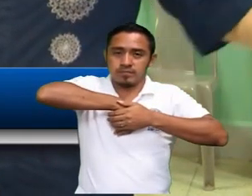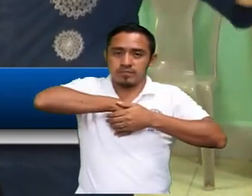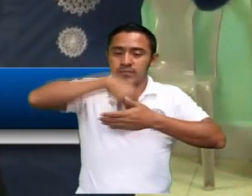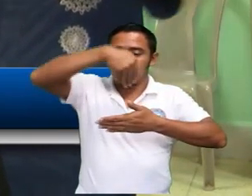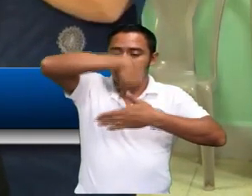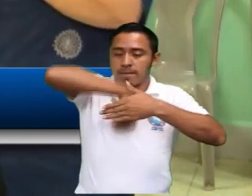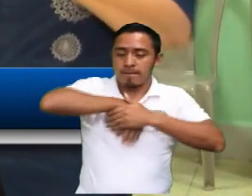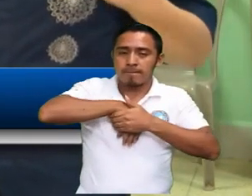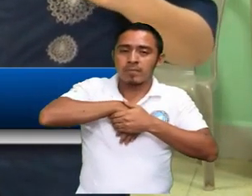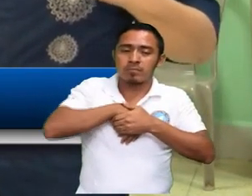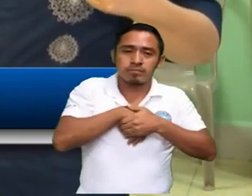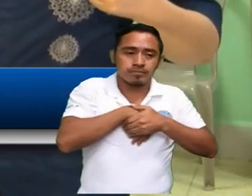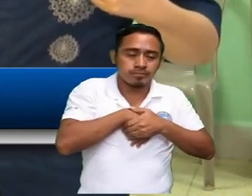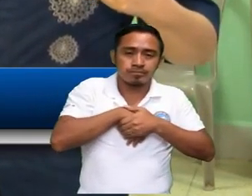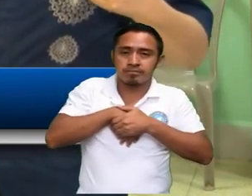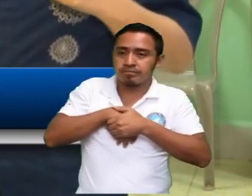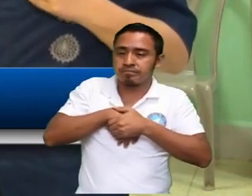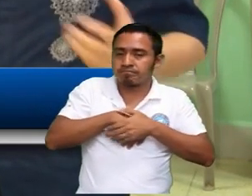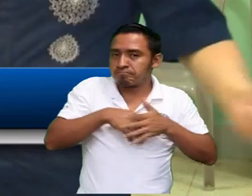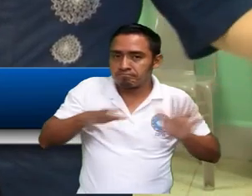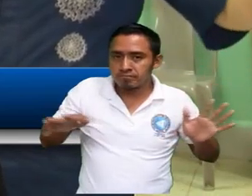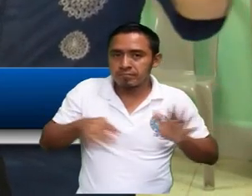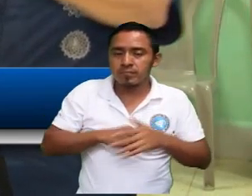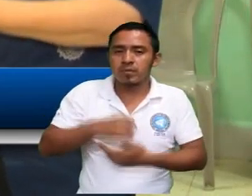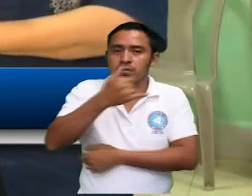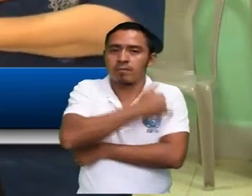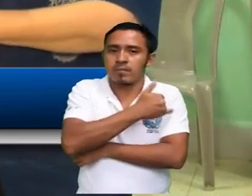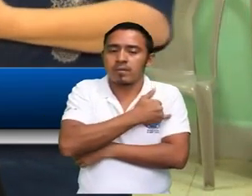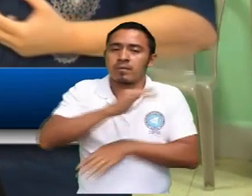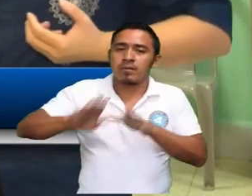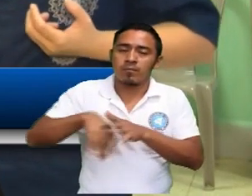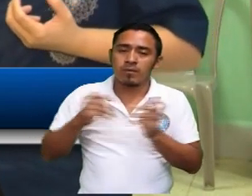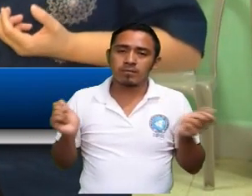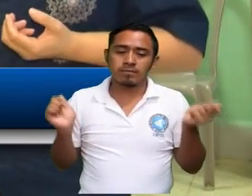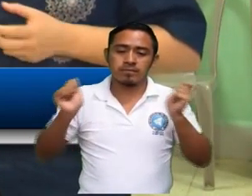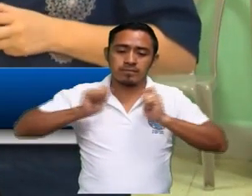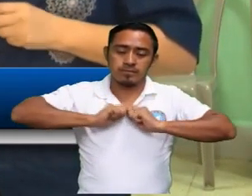y después, como si está en el hospital, después le ponemos la bata.